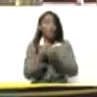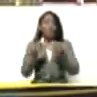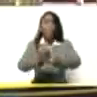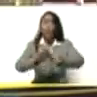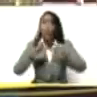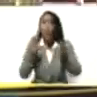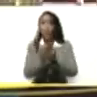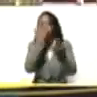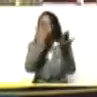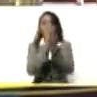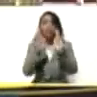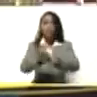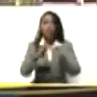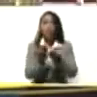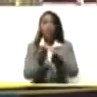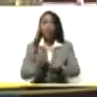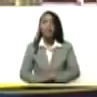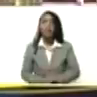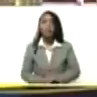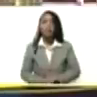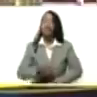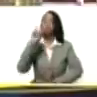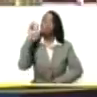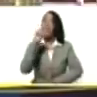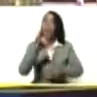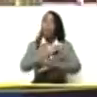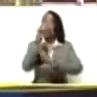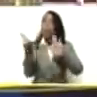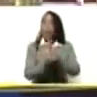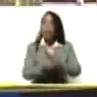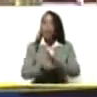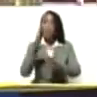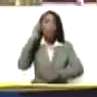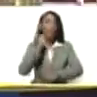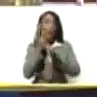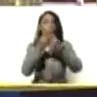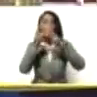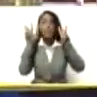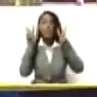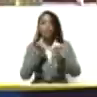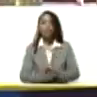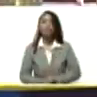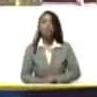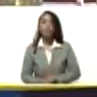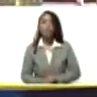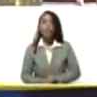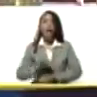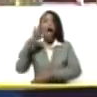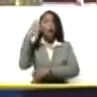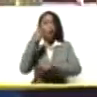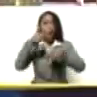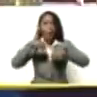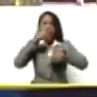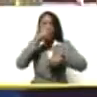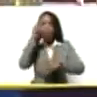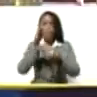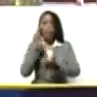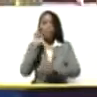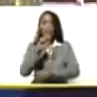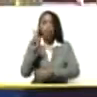diferente al mundo también la diplomacia bolivariana de paz ha logrado este año 2021